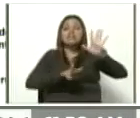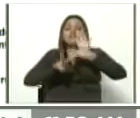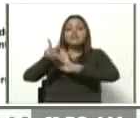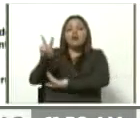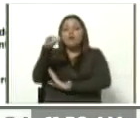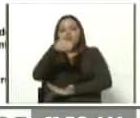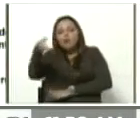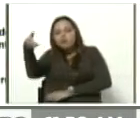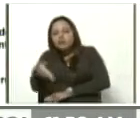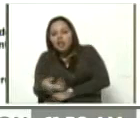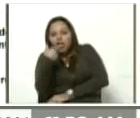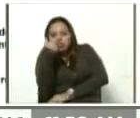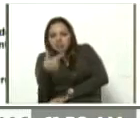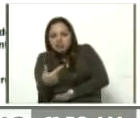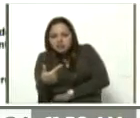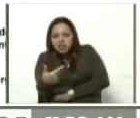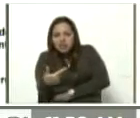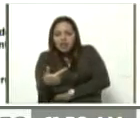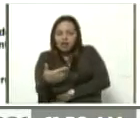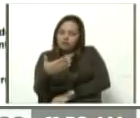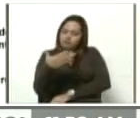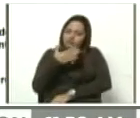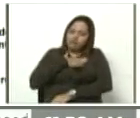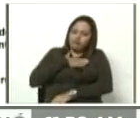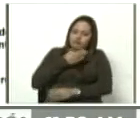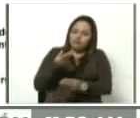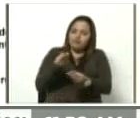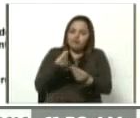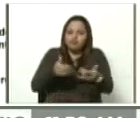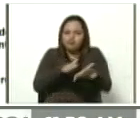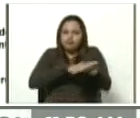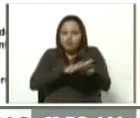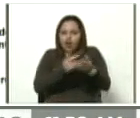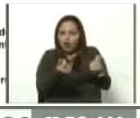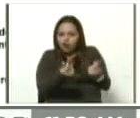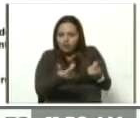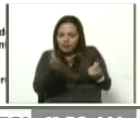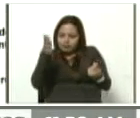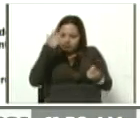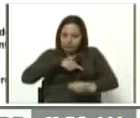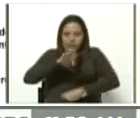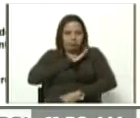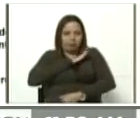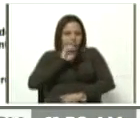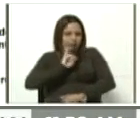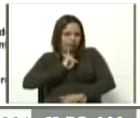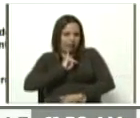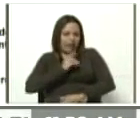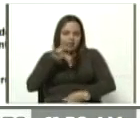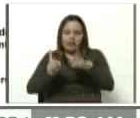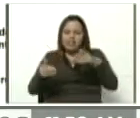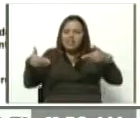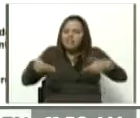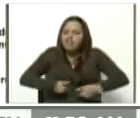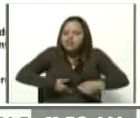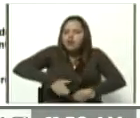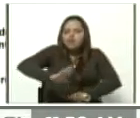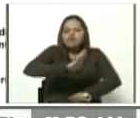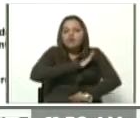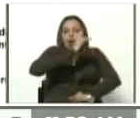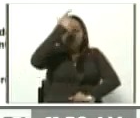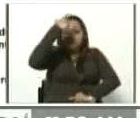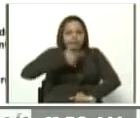72% dice que mi situación económica va a depender, situación económica personal, va a depender del esfuerzo